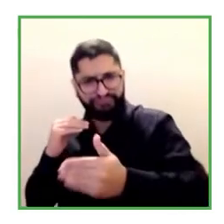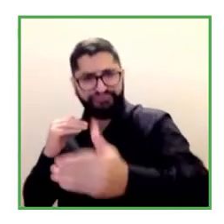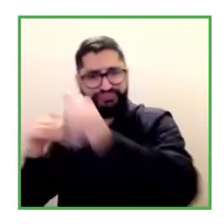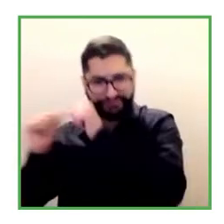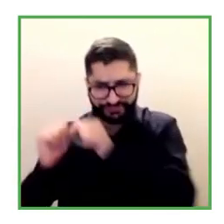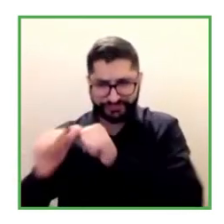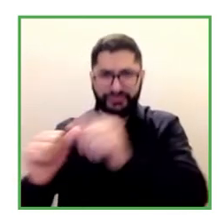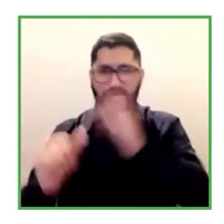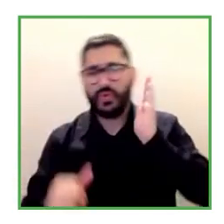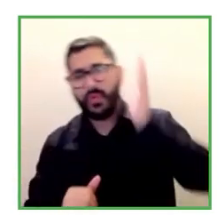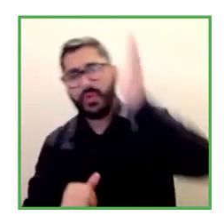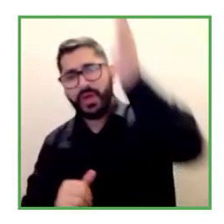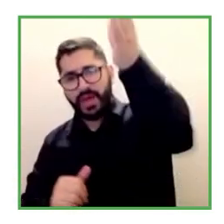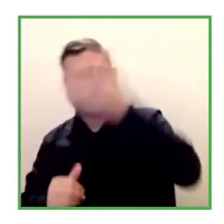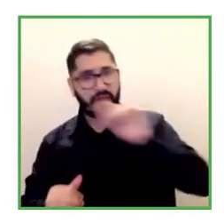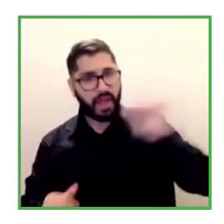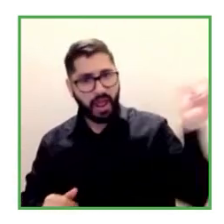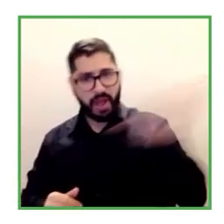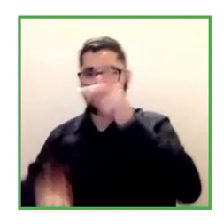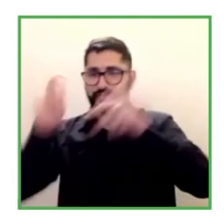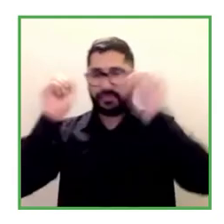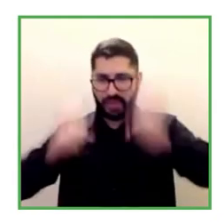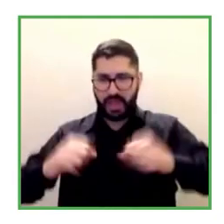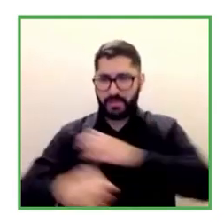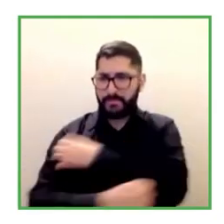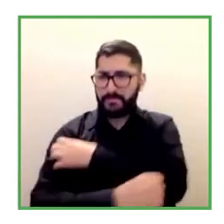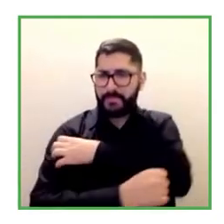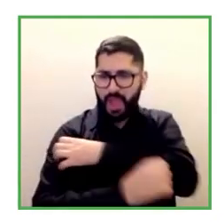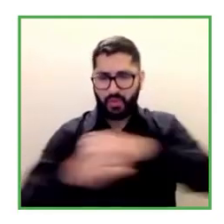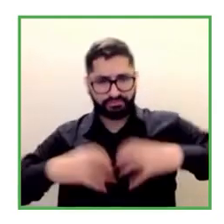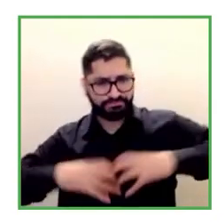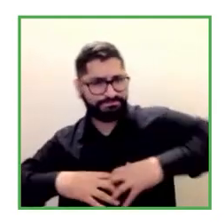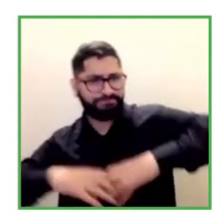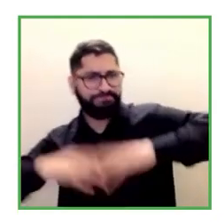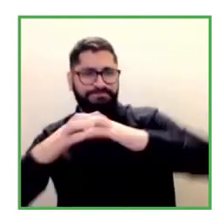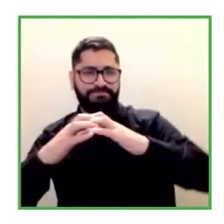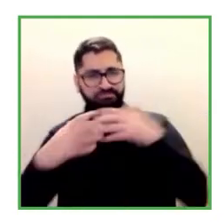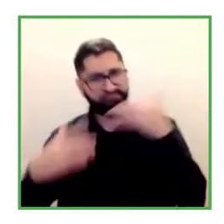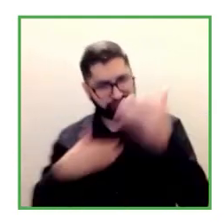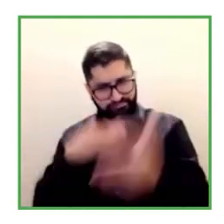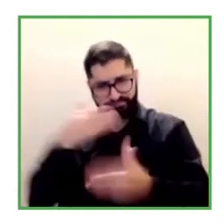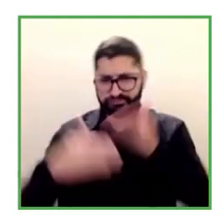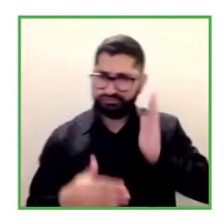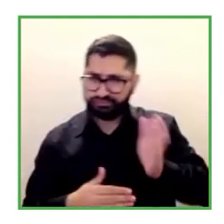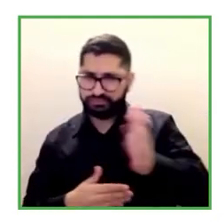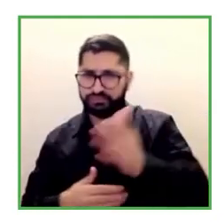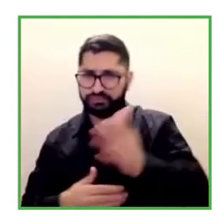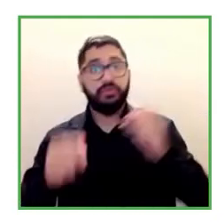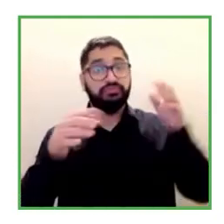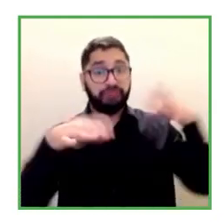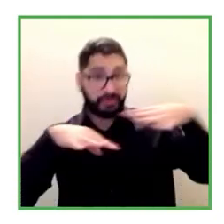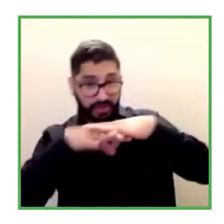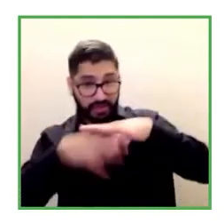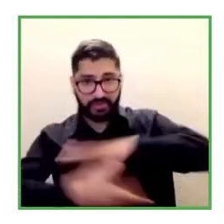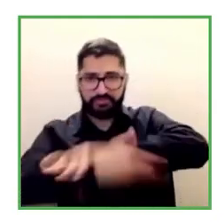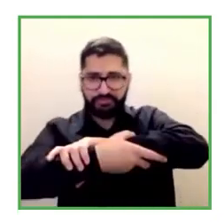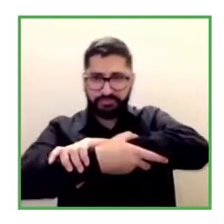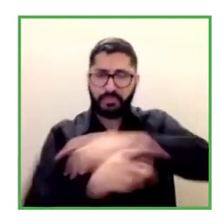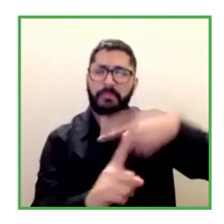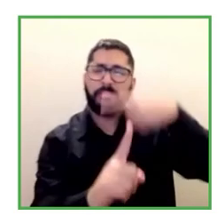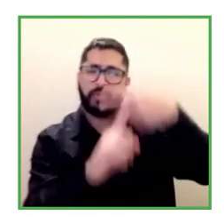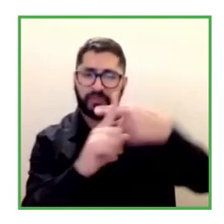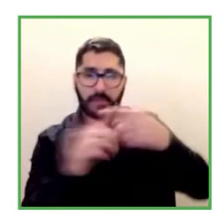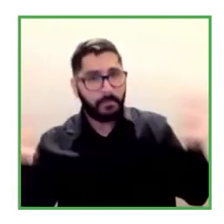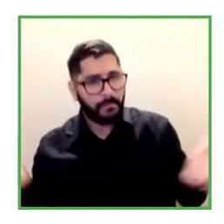seguir potenciando estas alianzas virtuosas para fomentar, promover y concretar una